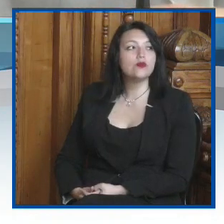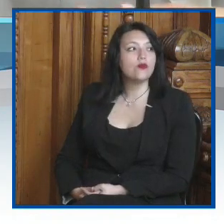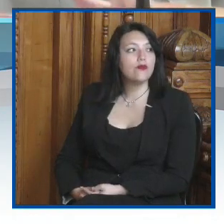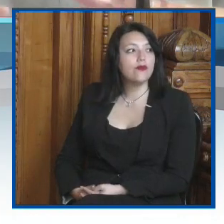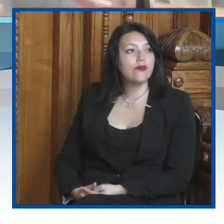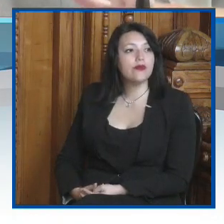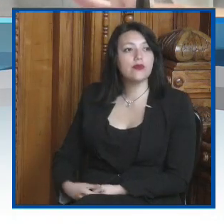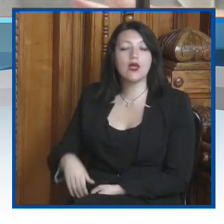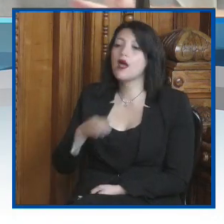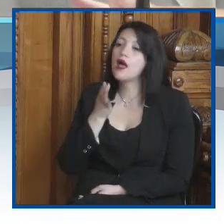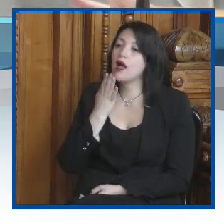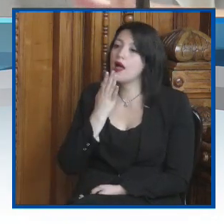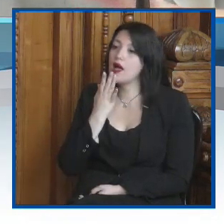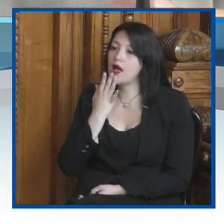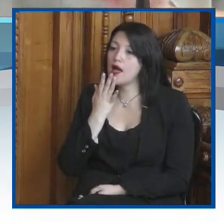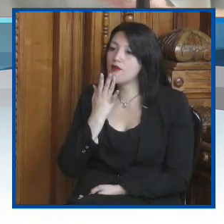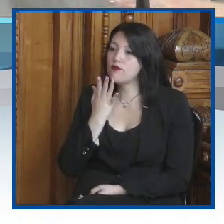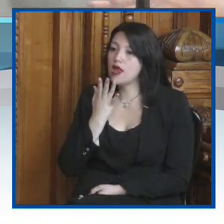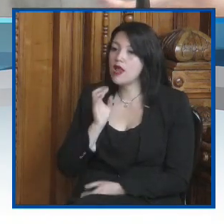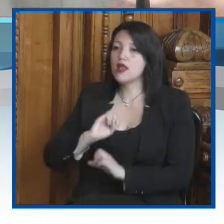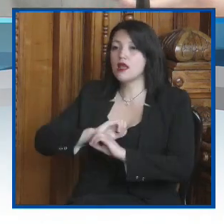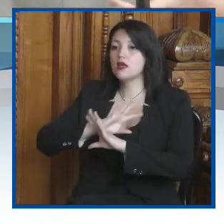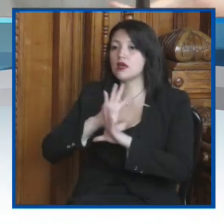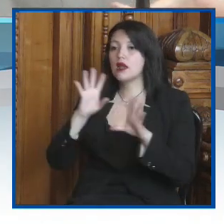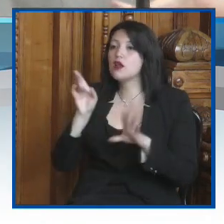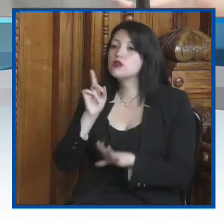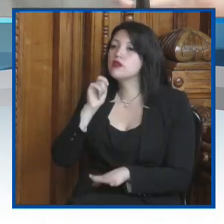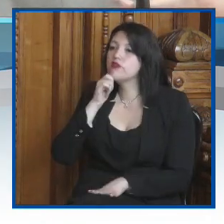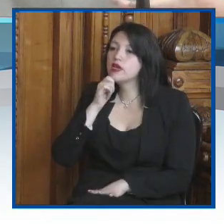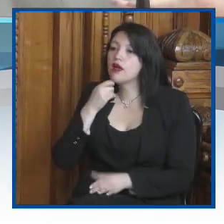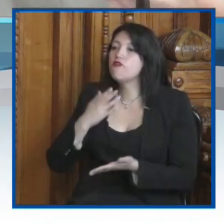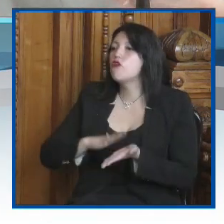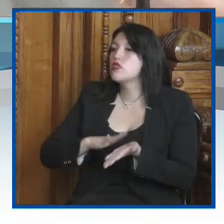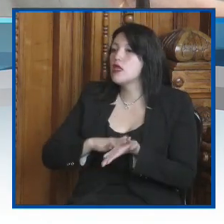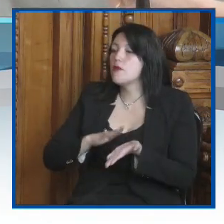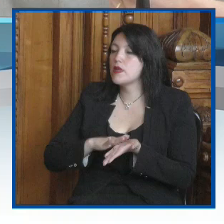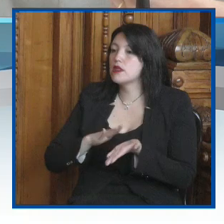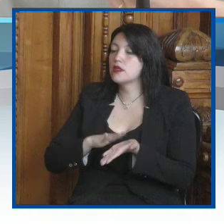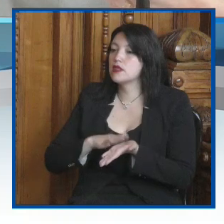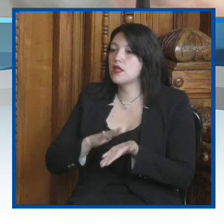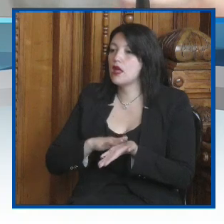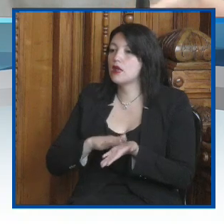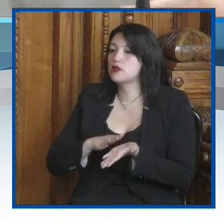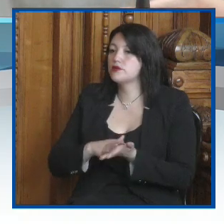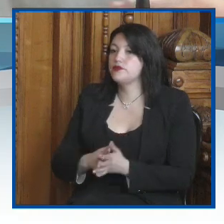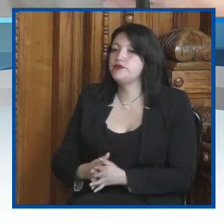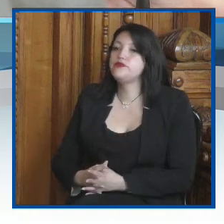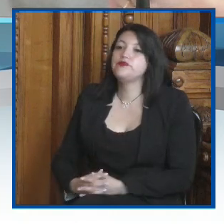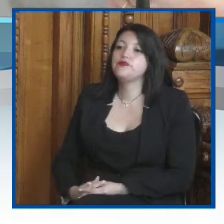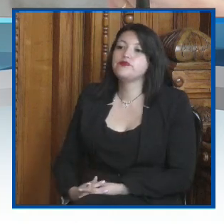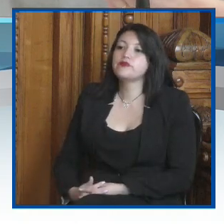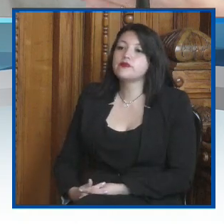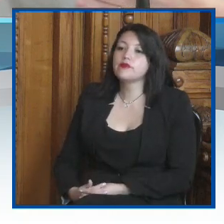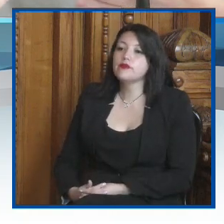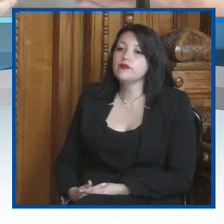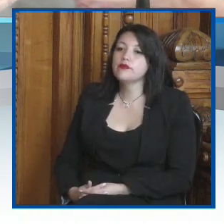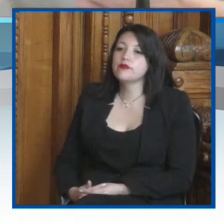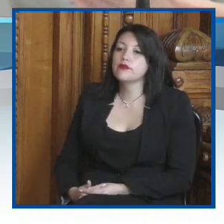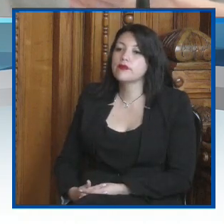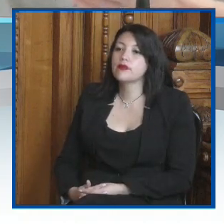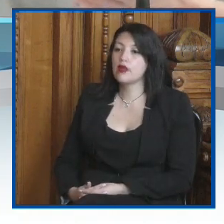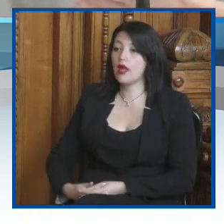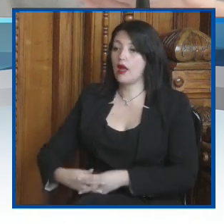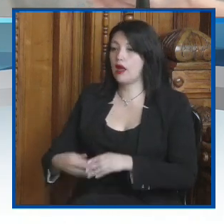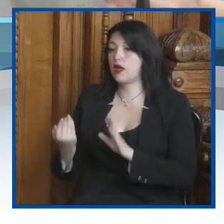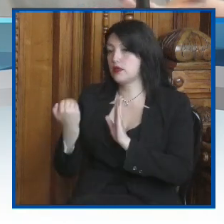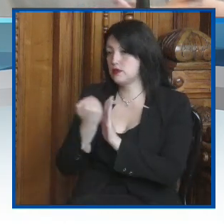Hablar claro no significa que no tengamos que fundamentar. Obviamente, nuestros códigos procesales, imagino que los de ustedes también,